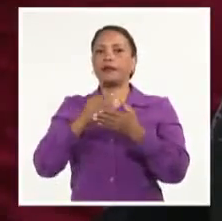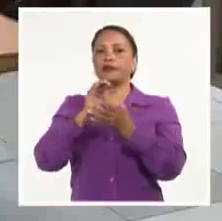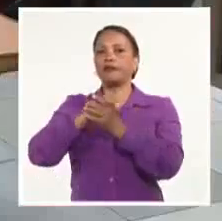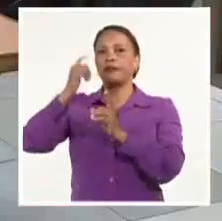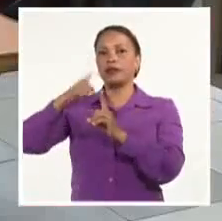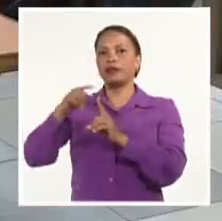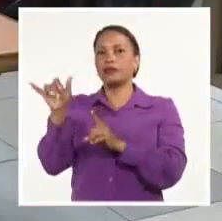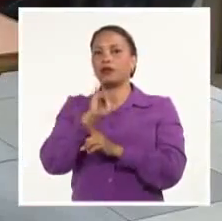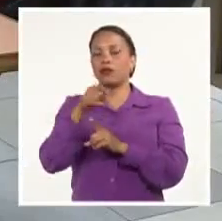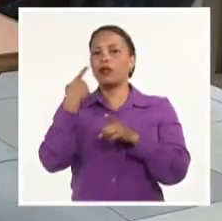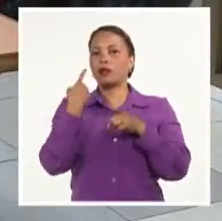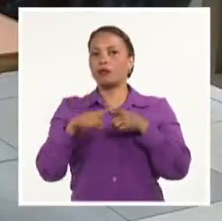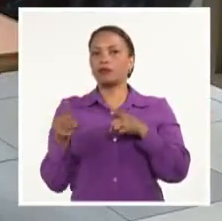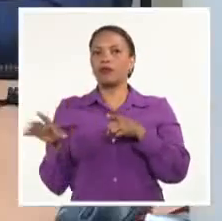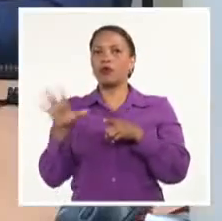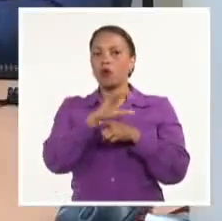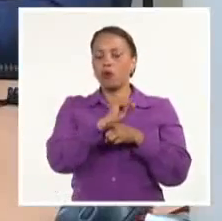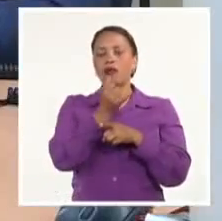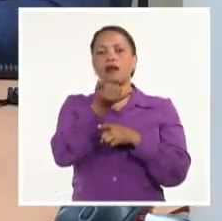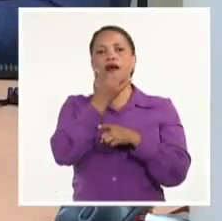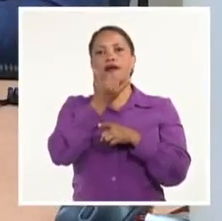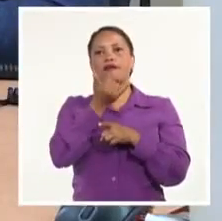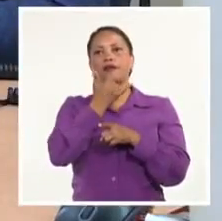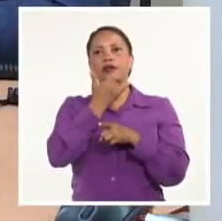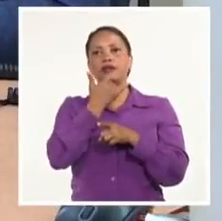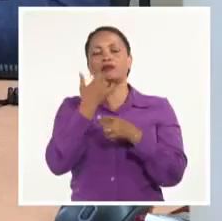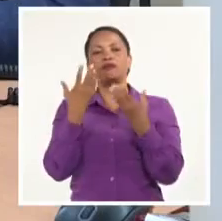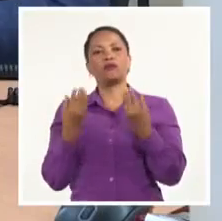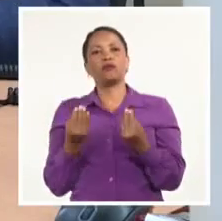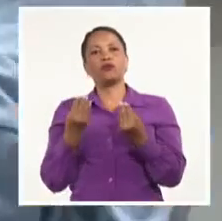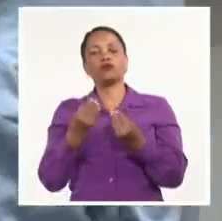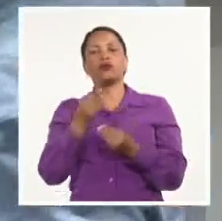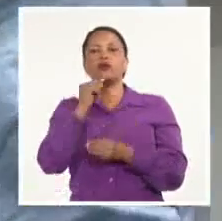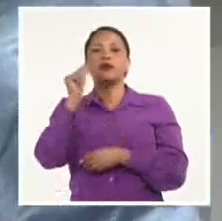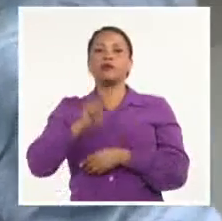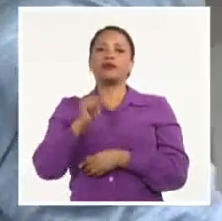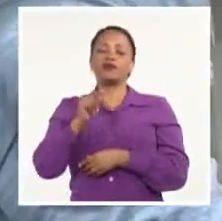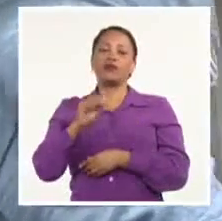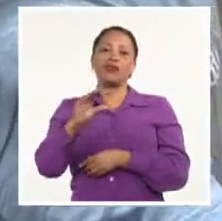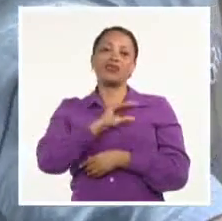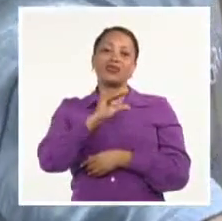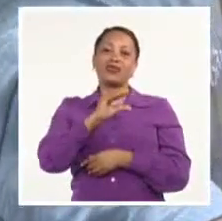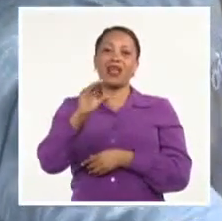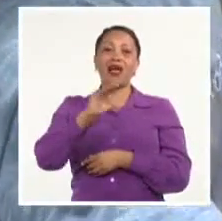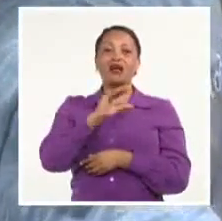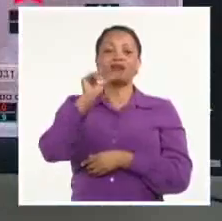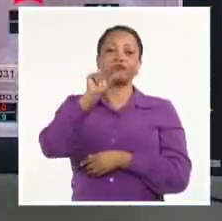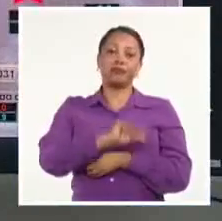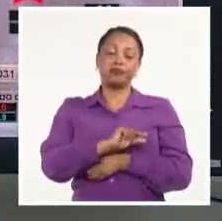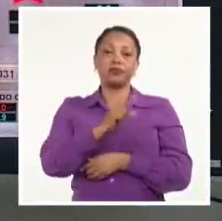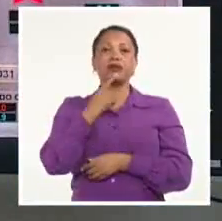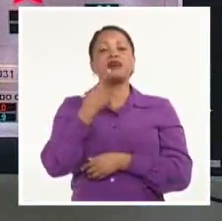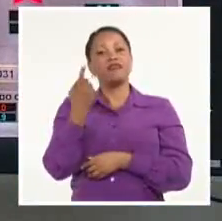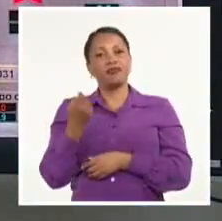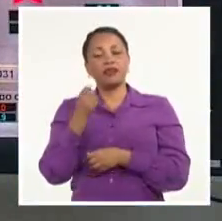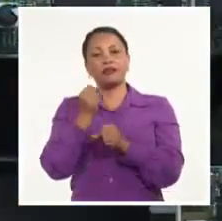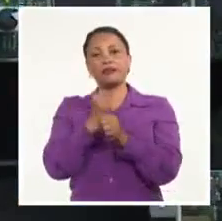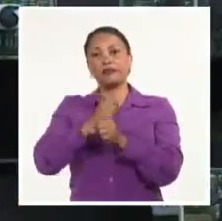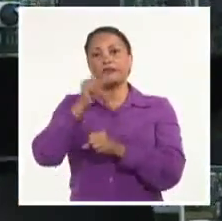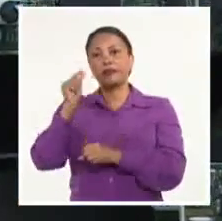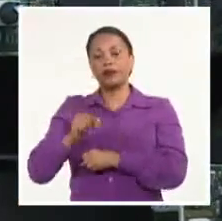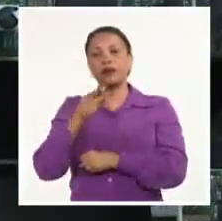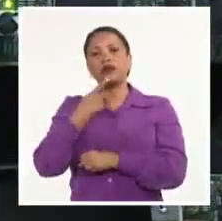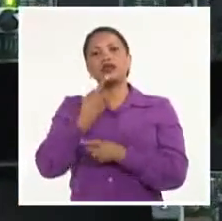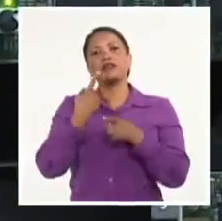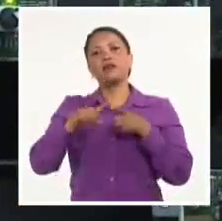resto del sector eléctrico, le afecta el éxodo de personal por la desmotivación salarial. Mano de obra profesional y calificada sale de aquí hacia